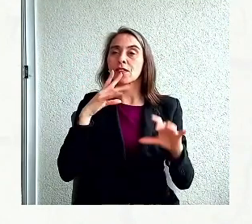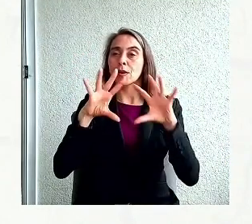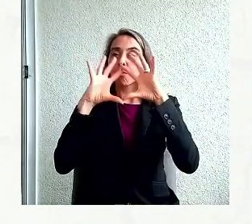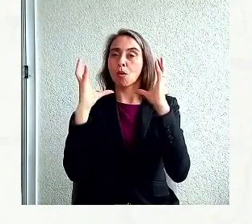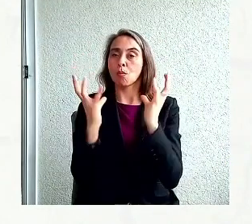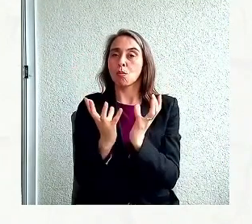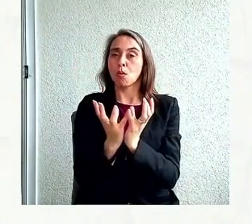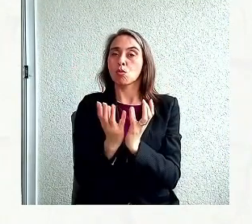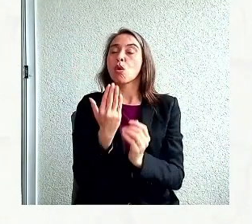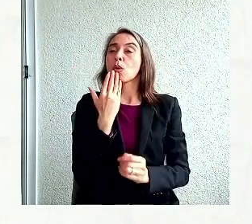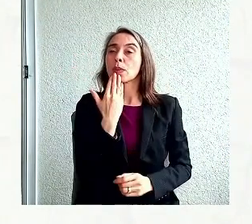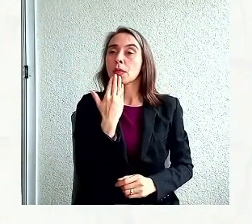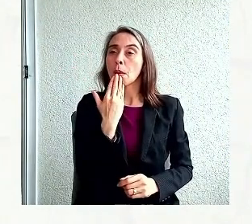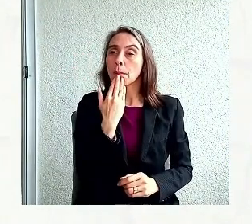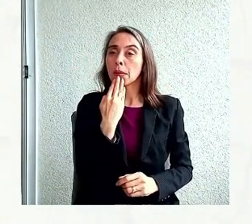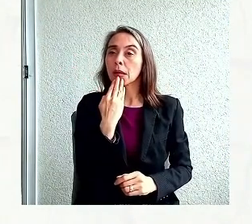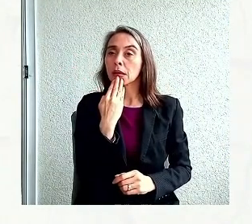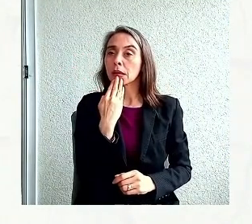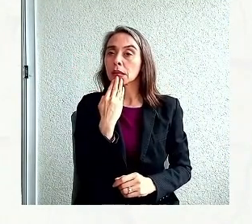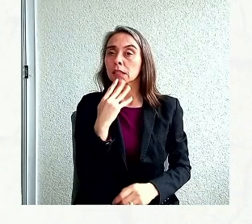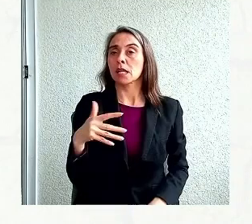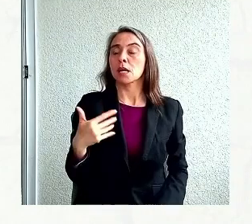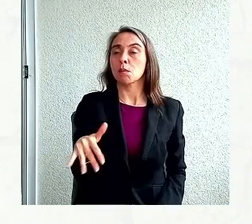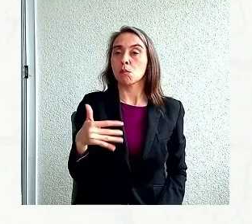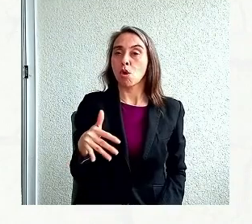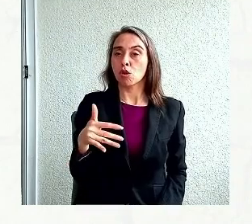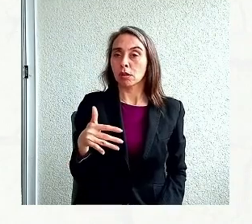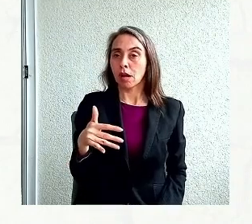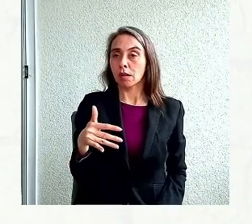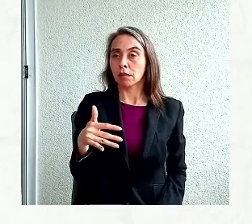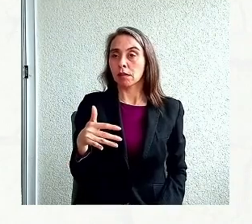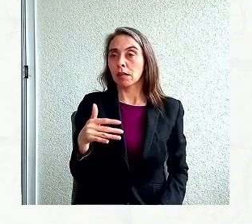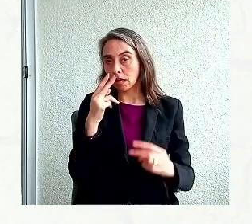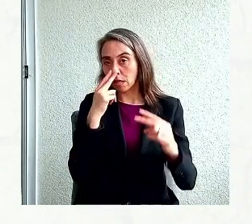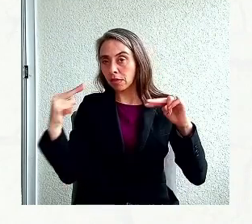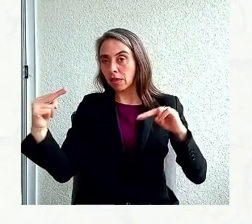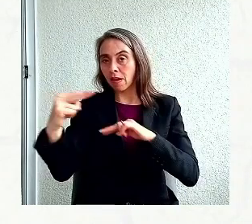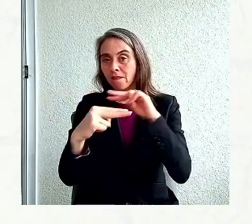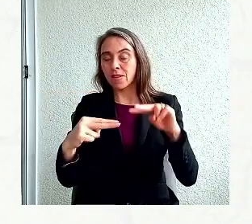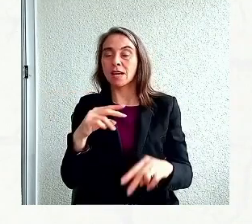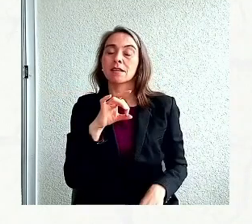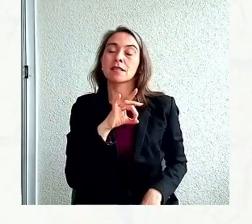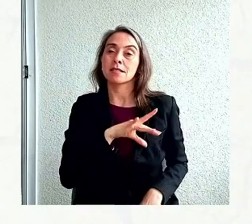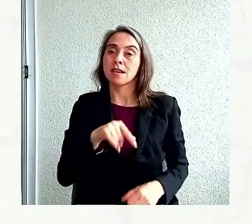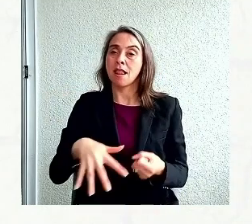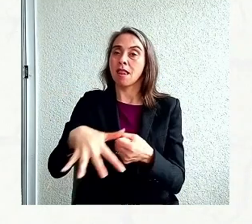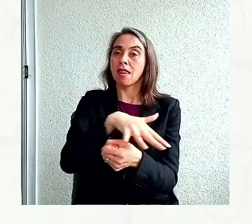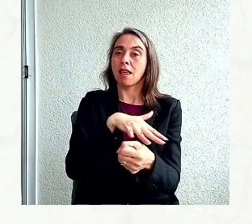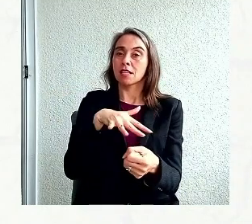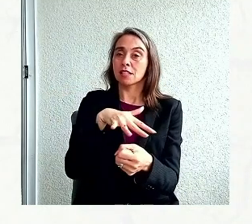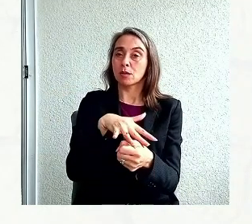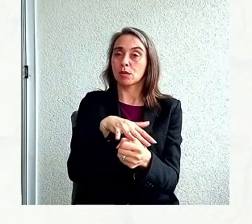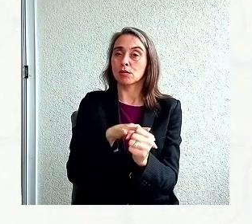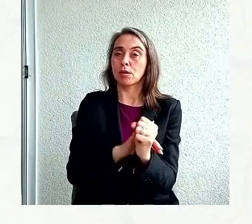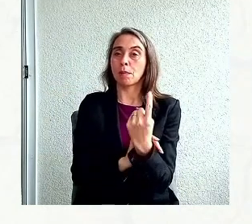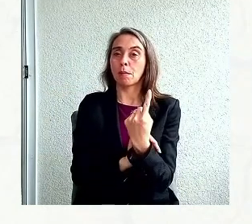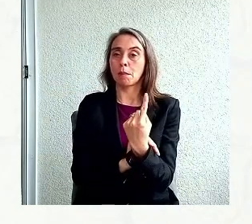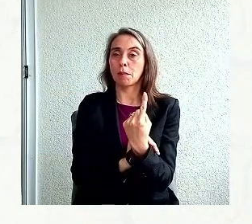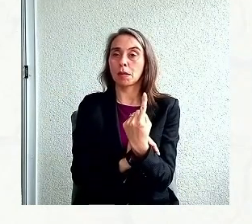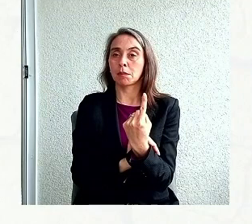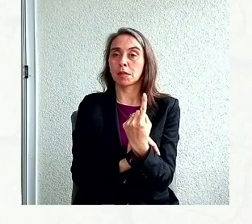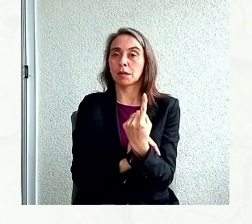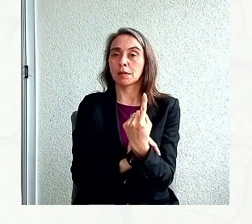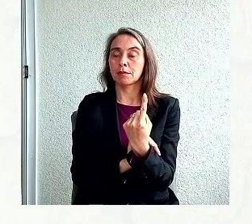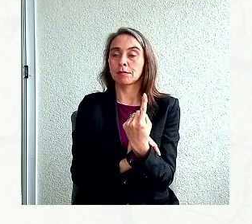de nuestro contexto nacional. Una de ellas es, por ejemplo, la crisis del agua. La crisis